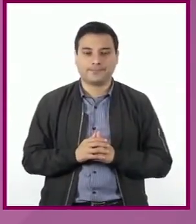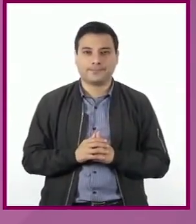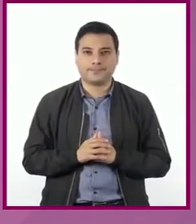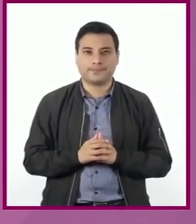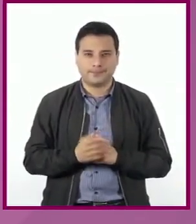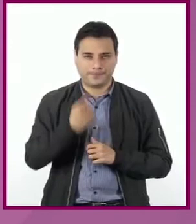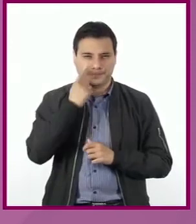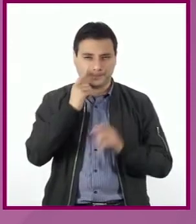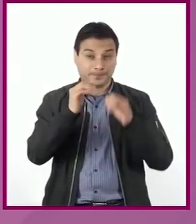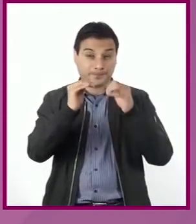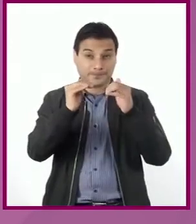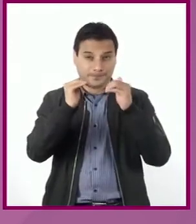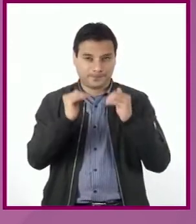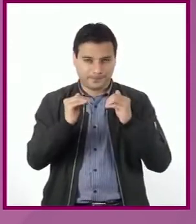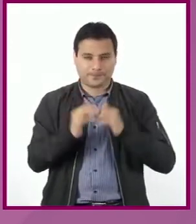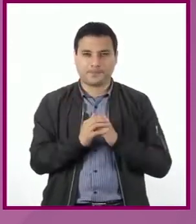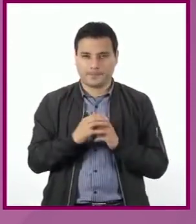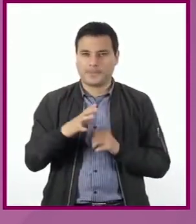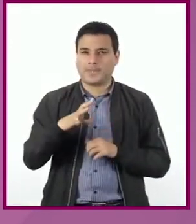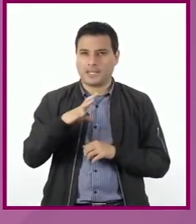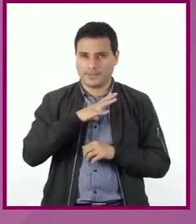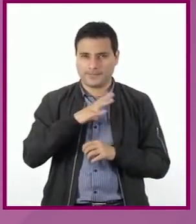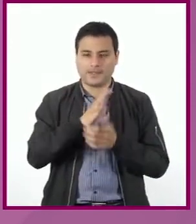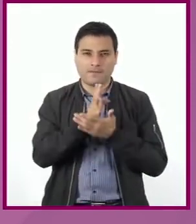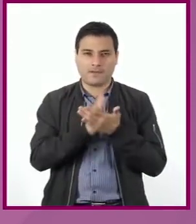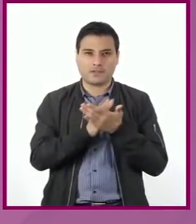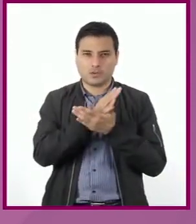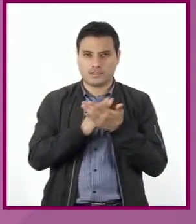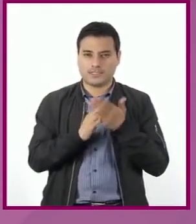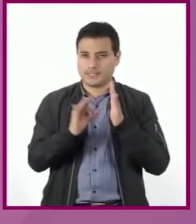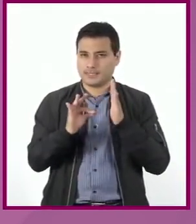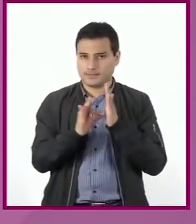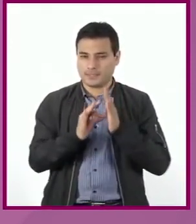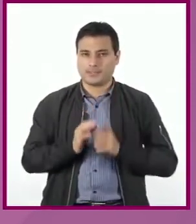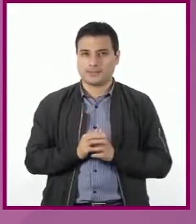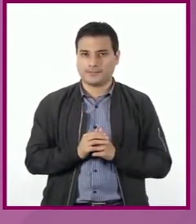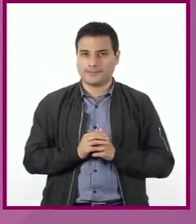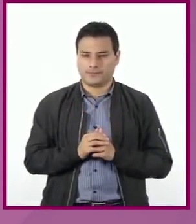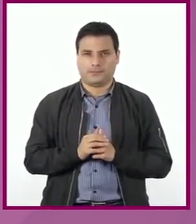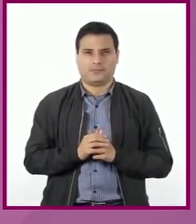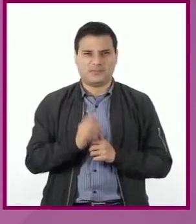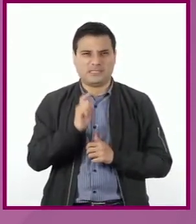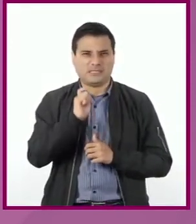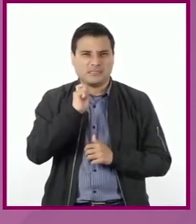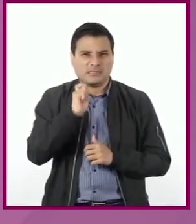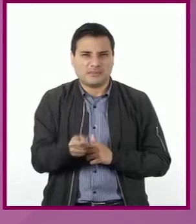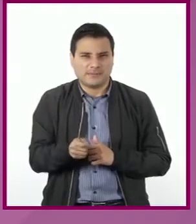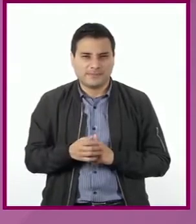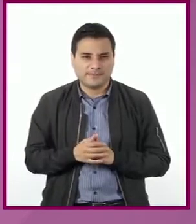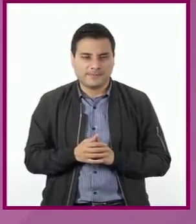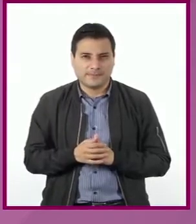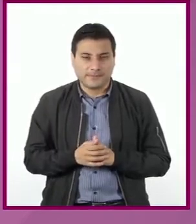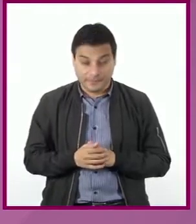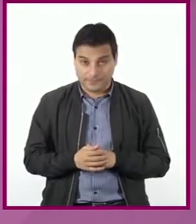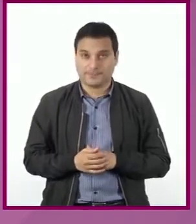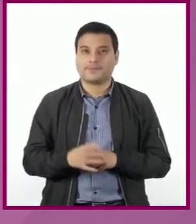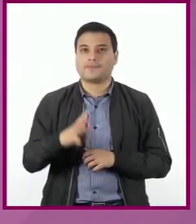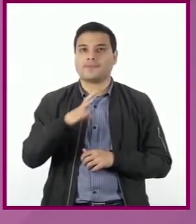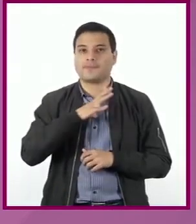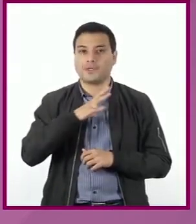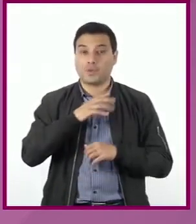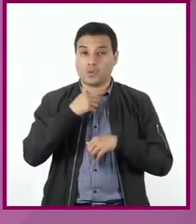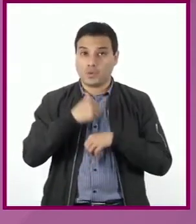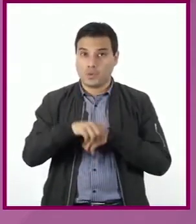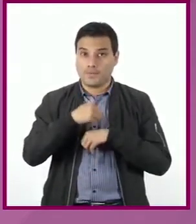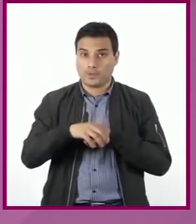A continuación, tenemos las llamadas fracciones decimales. Como su nombre lo indica, son aquellas cuyo denominador